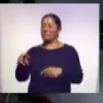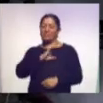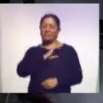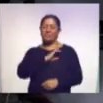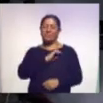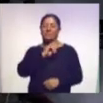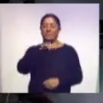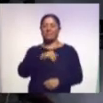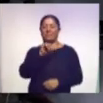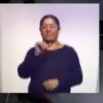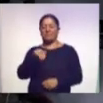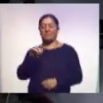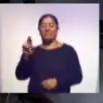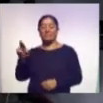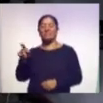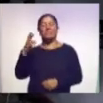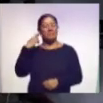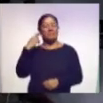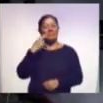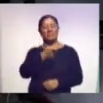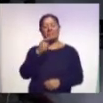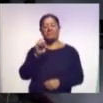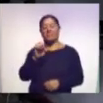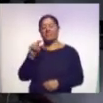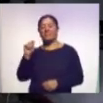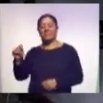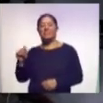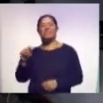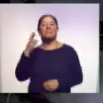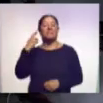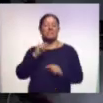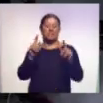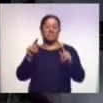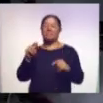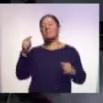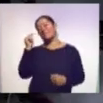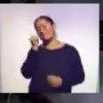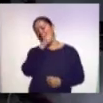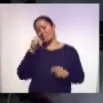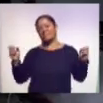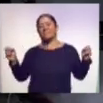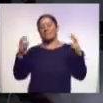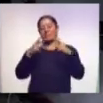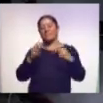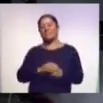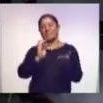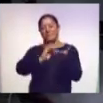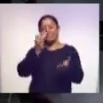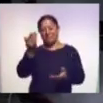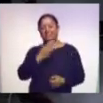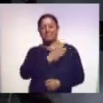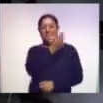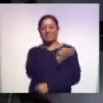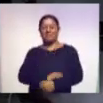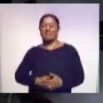del XCTT Radio Tlaxcala, muchísimas gracias por tu visita. Oye. Y por allá nos vemos. Claro que sí, allá nos vemos. Gracias, buenas